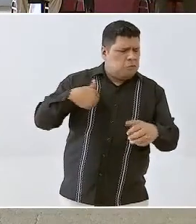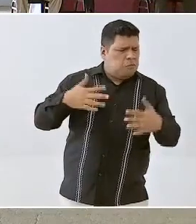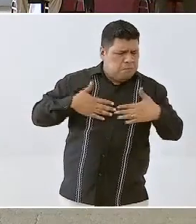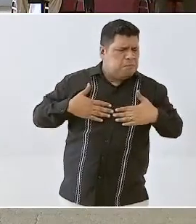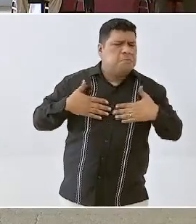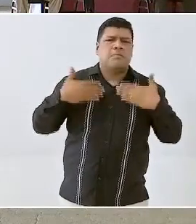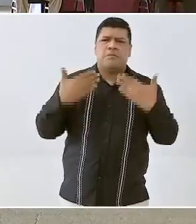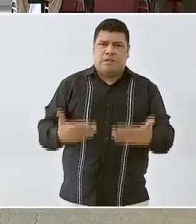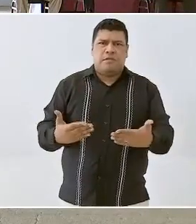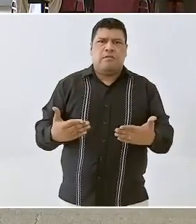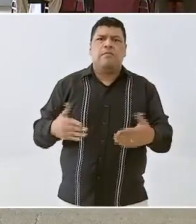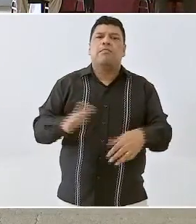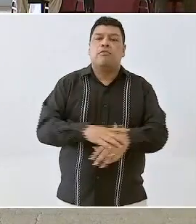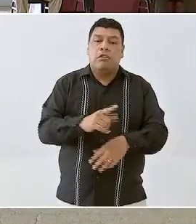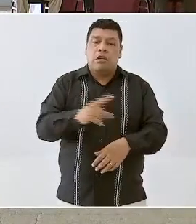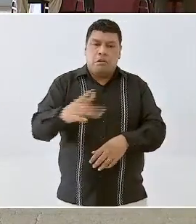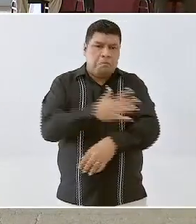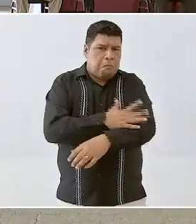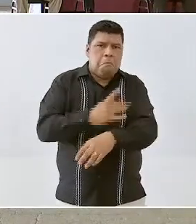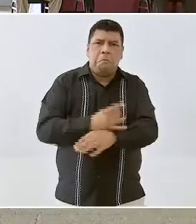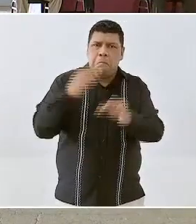Solo es